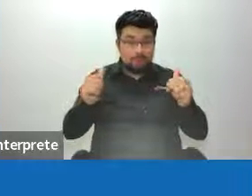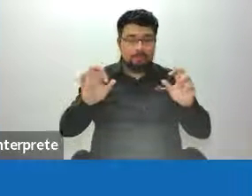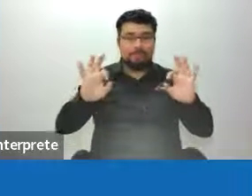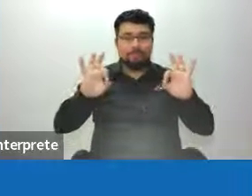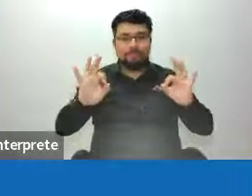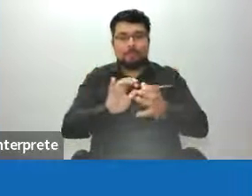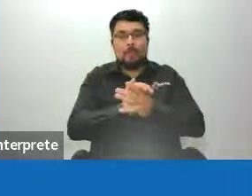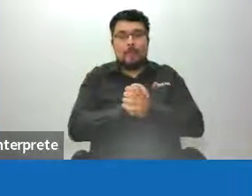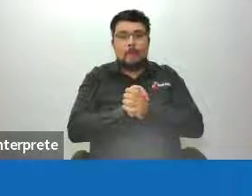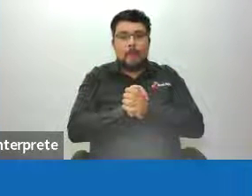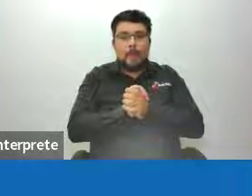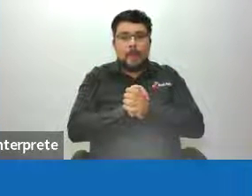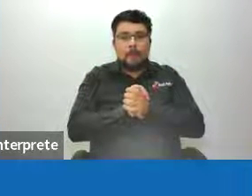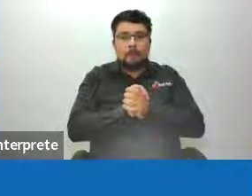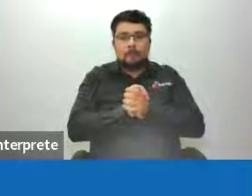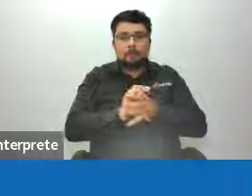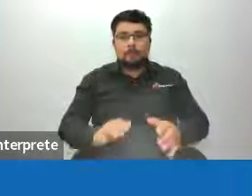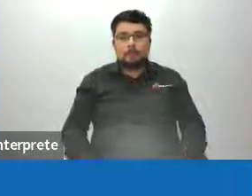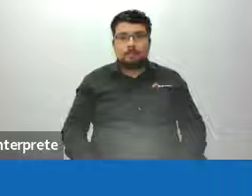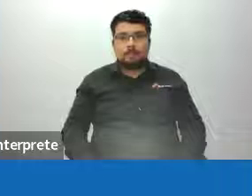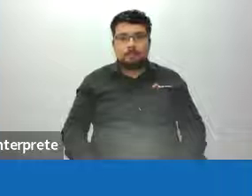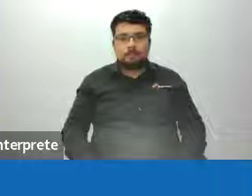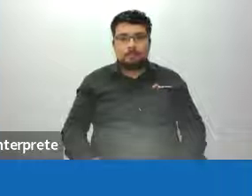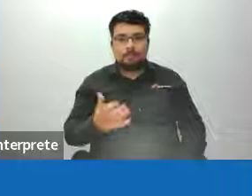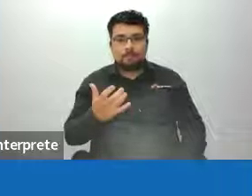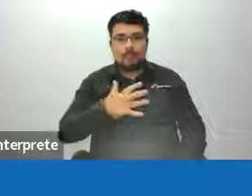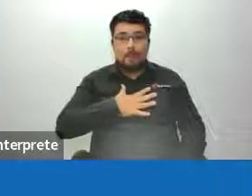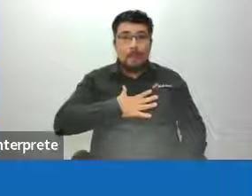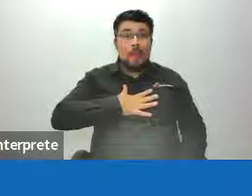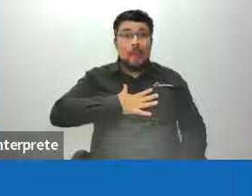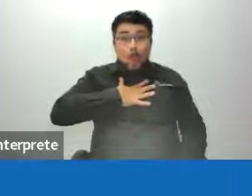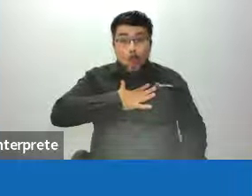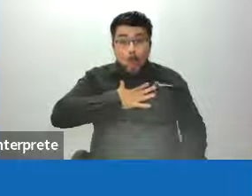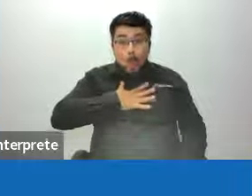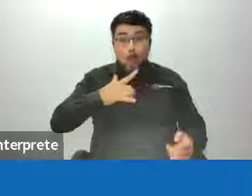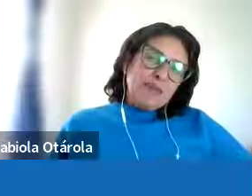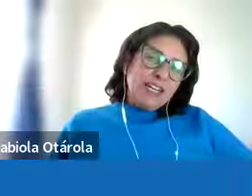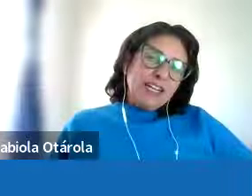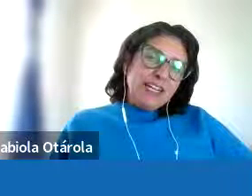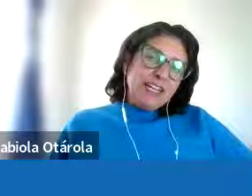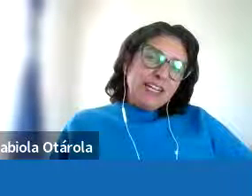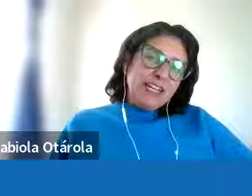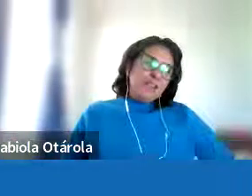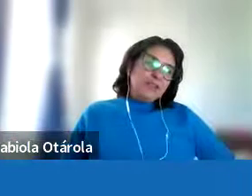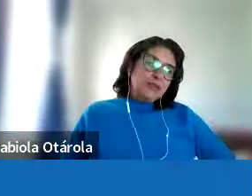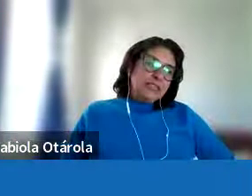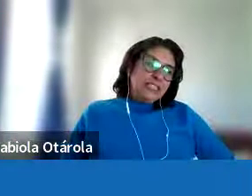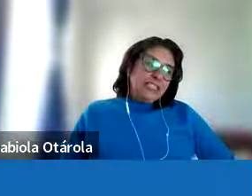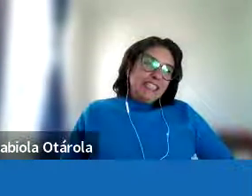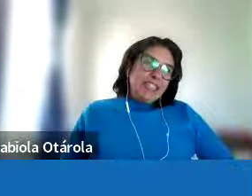Am, ha sido un gusto poder participar en esta actividad, o será un gusto participar en esta actividad